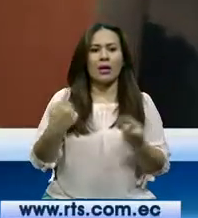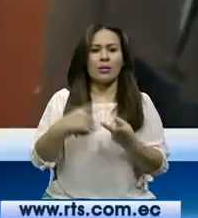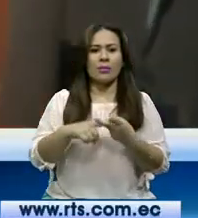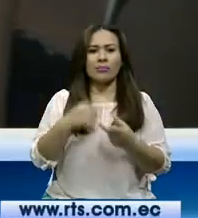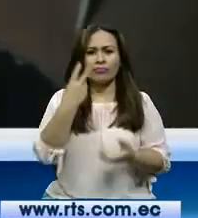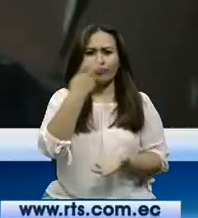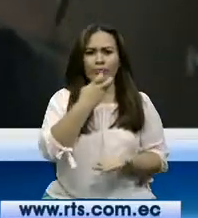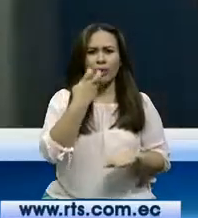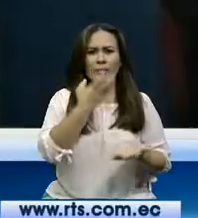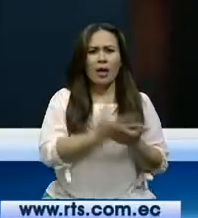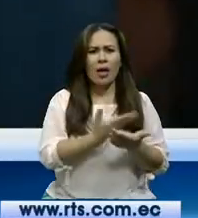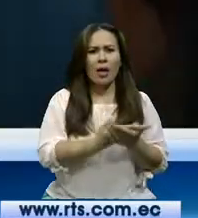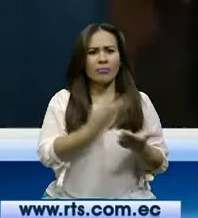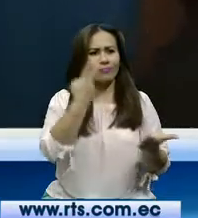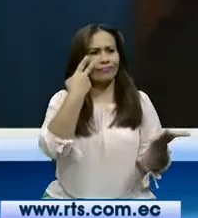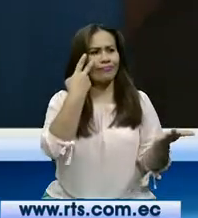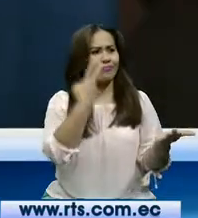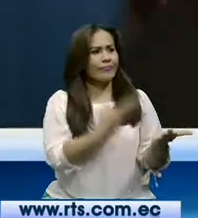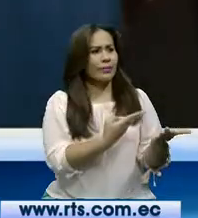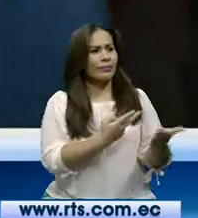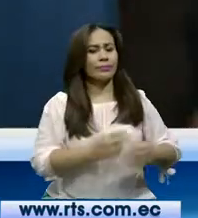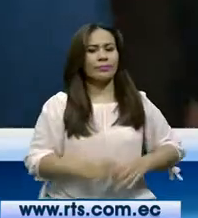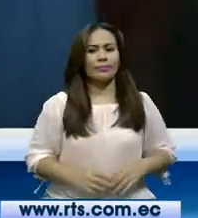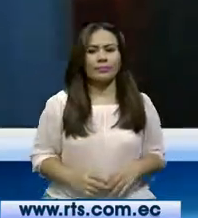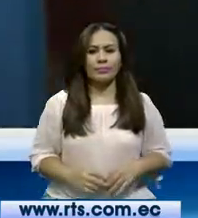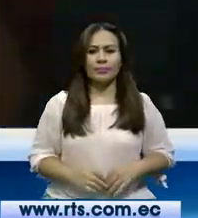las evidencias.